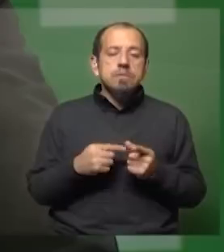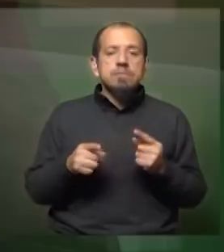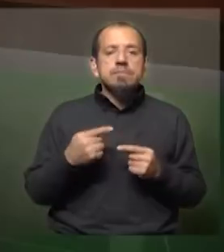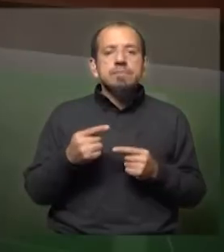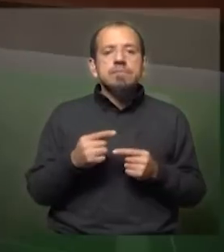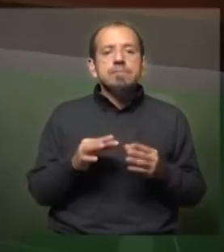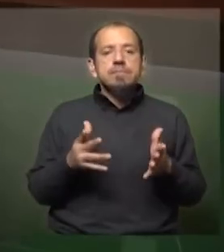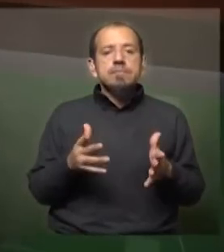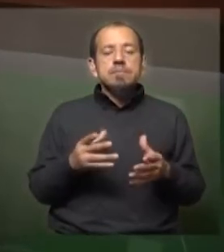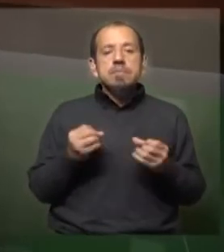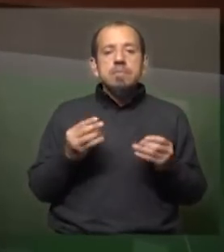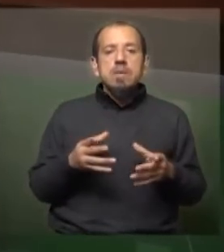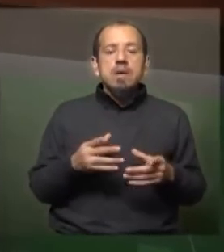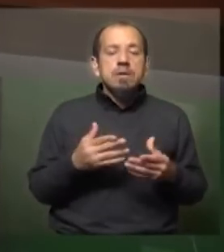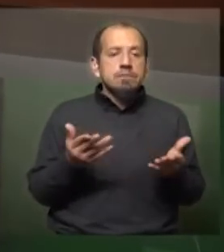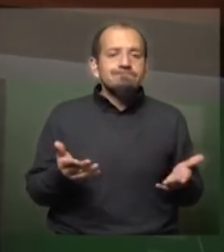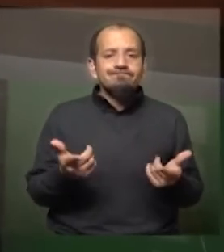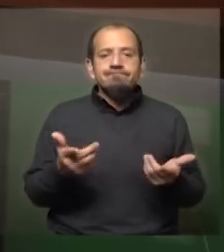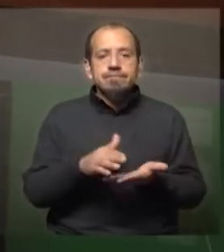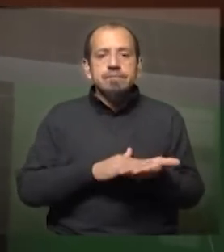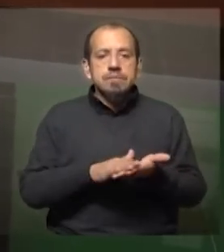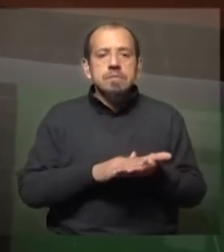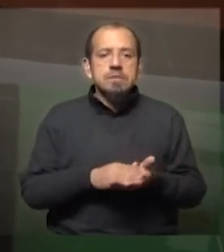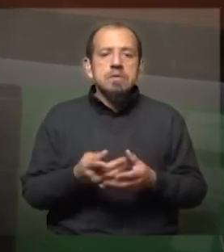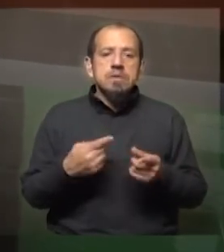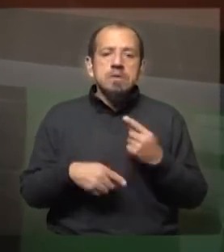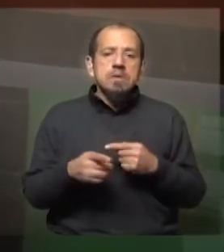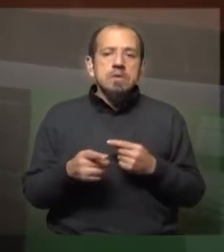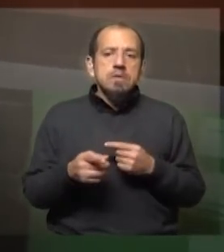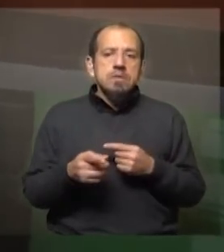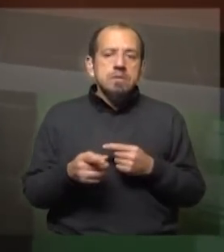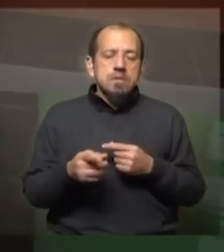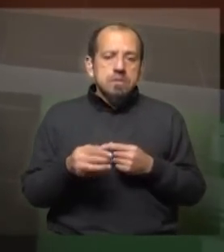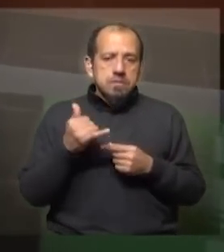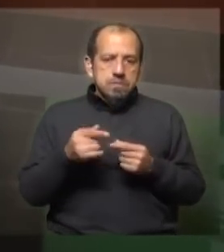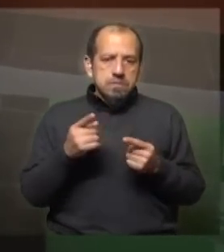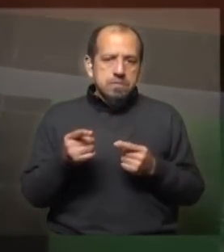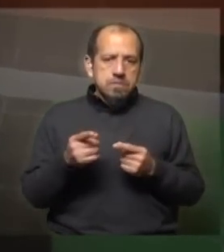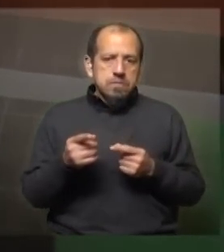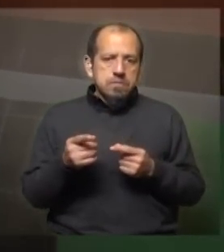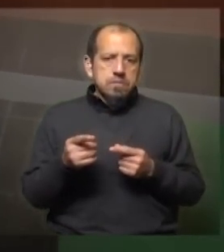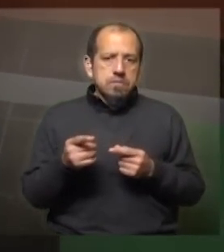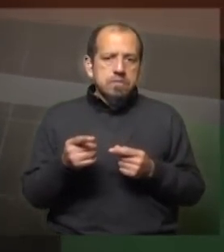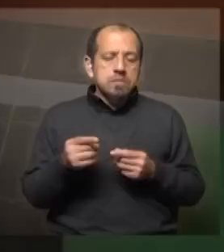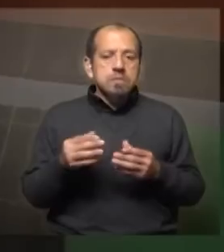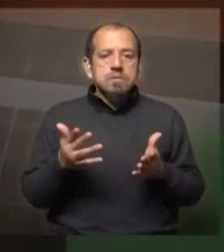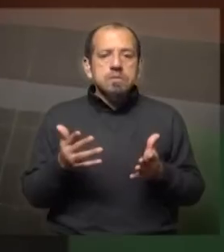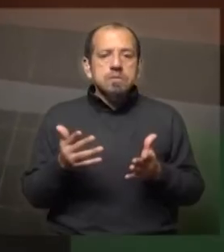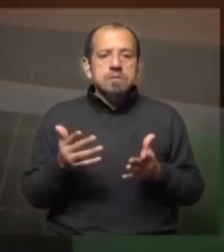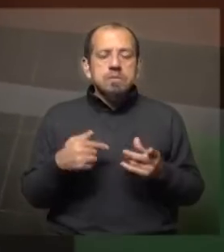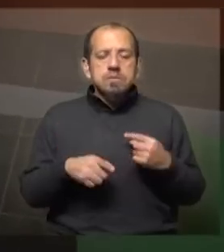sino directamente por intrascendencia entonces la Cumbre tiene un primer asunto central que es